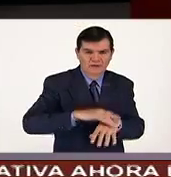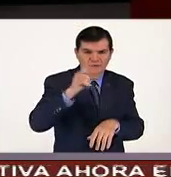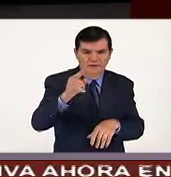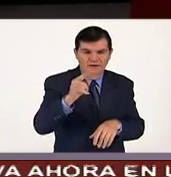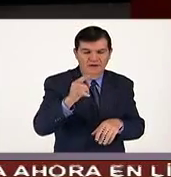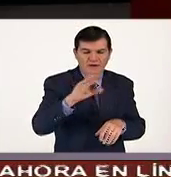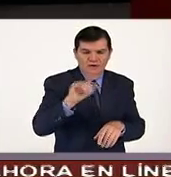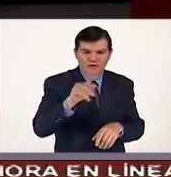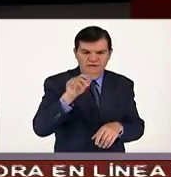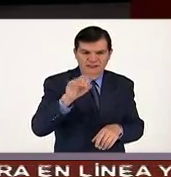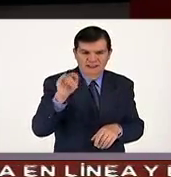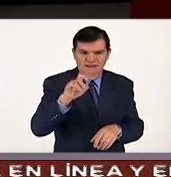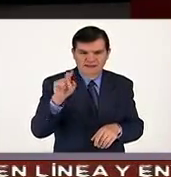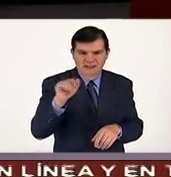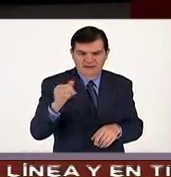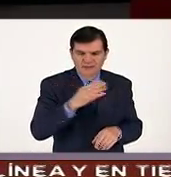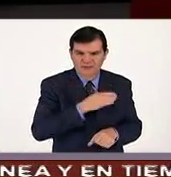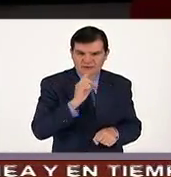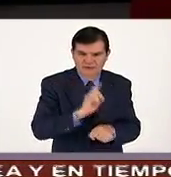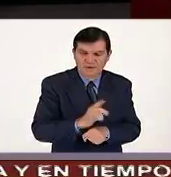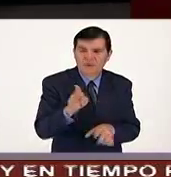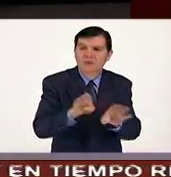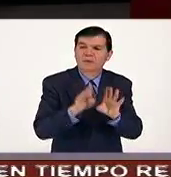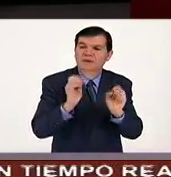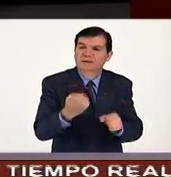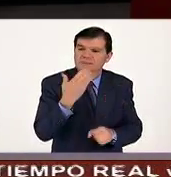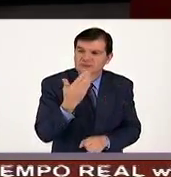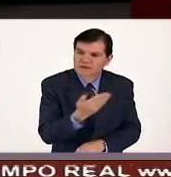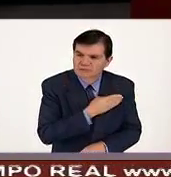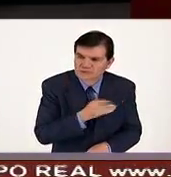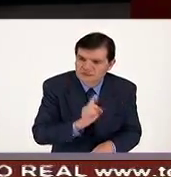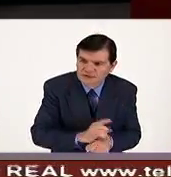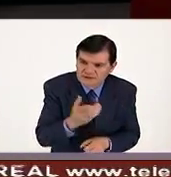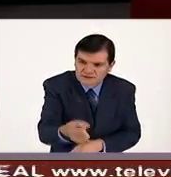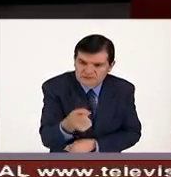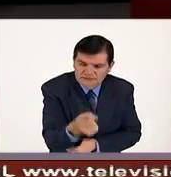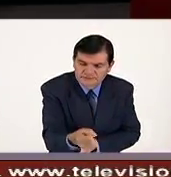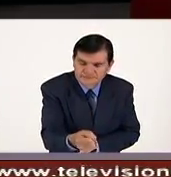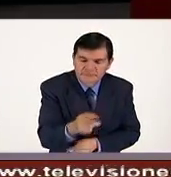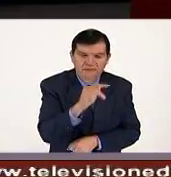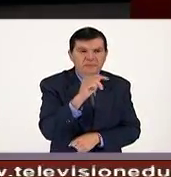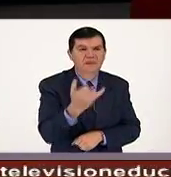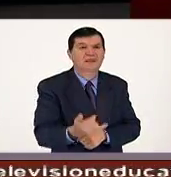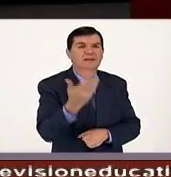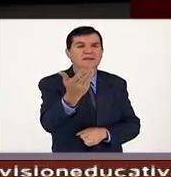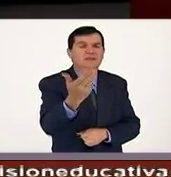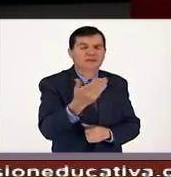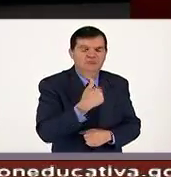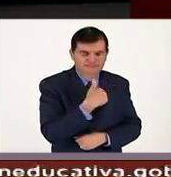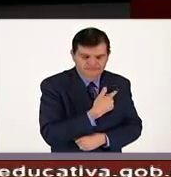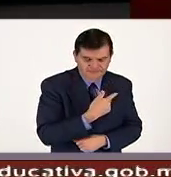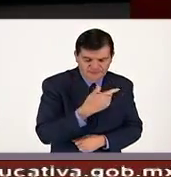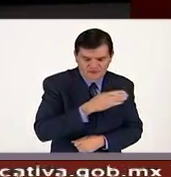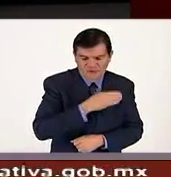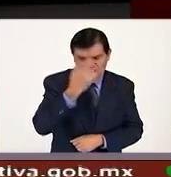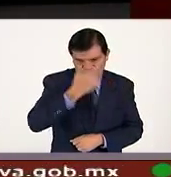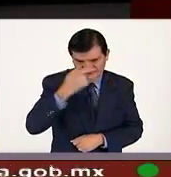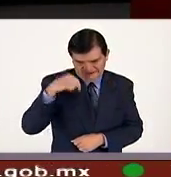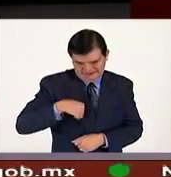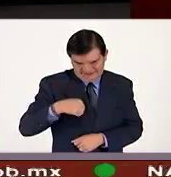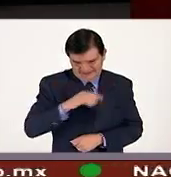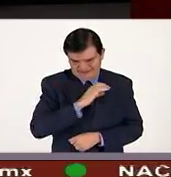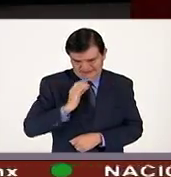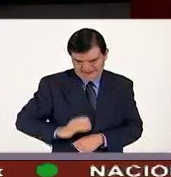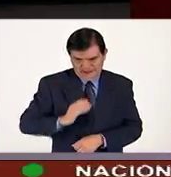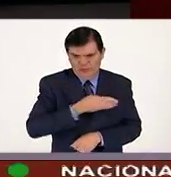José Calzada. Pepe Calzada, muy buenos días, qué gusto saludarlo. Pati, ¿cómo estás? Muy buenas noches aquí, muy buenos días